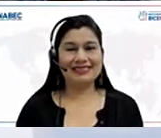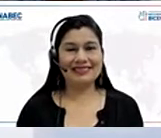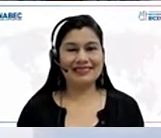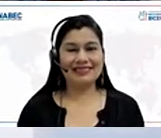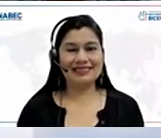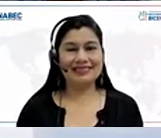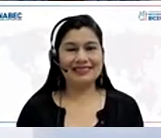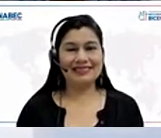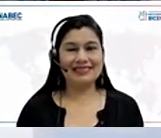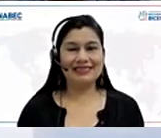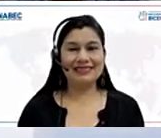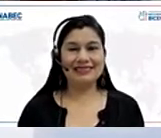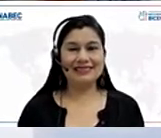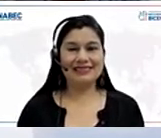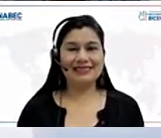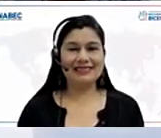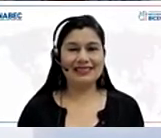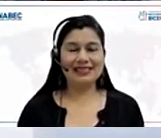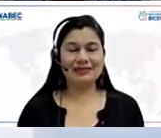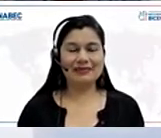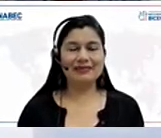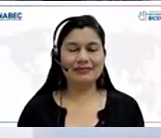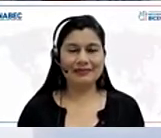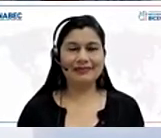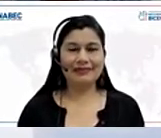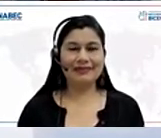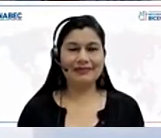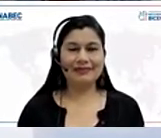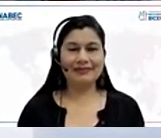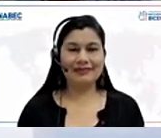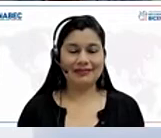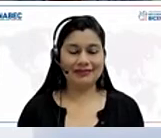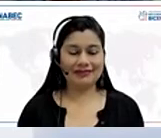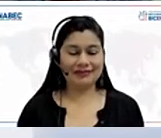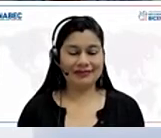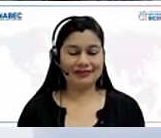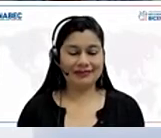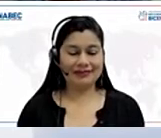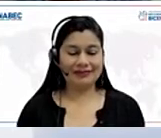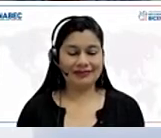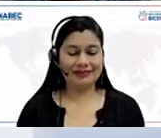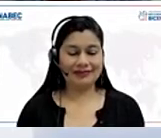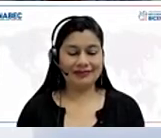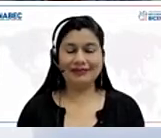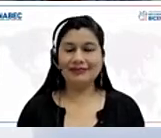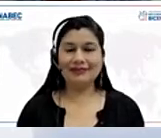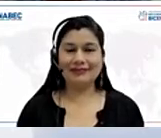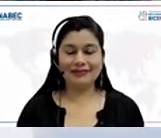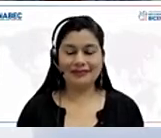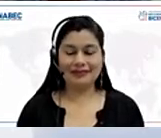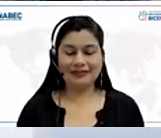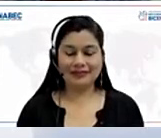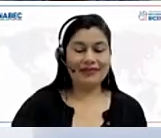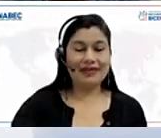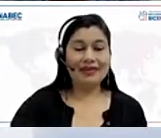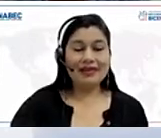factible poder, digamos, canalizar esos estudios, ¿no? No se justifica mucho que el Japón esté relacionado en ello,